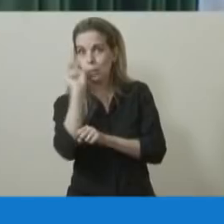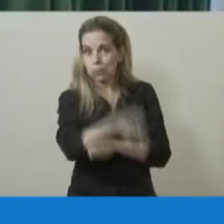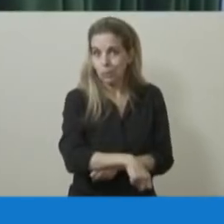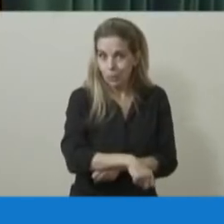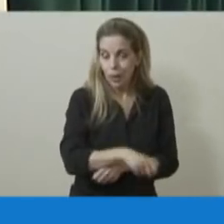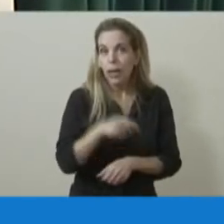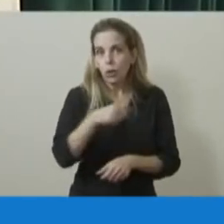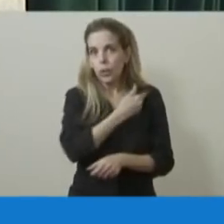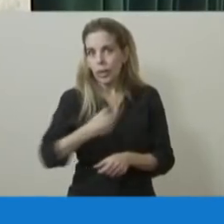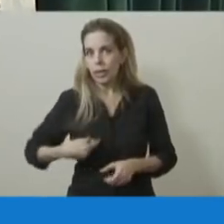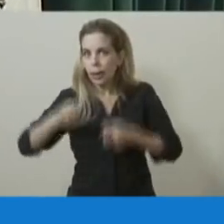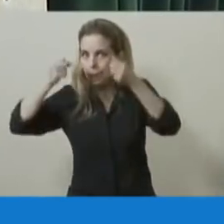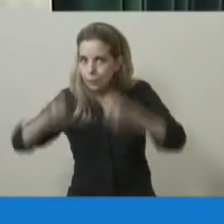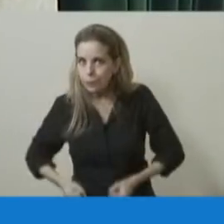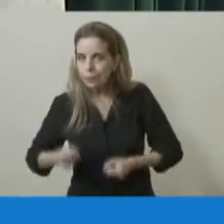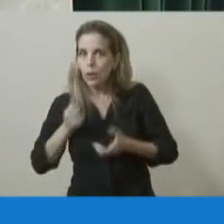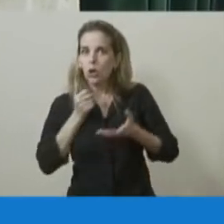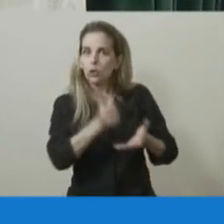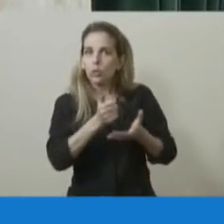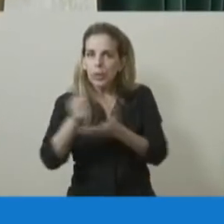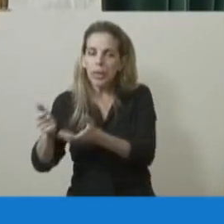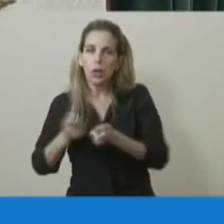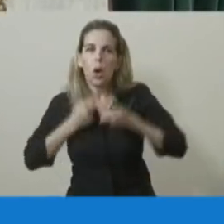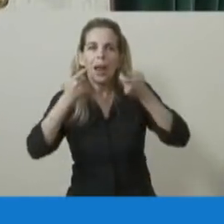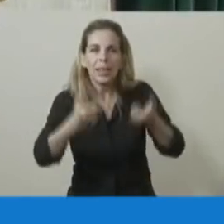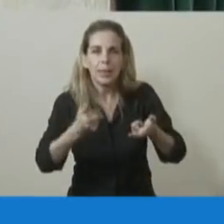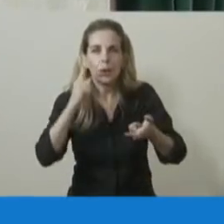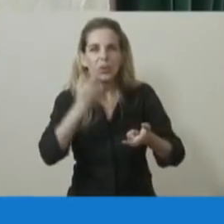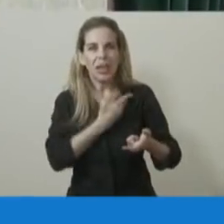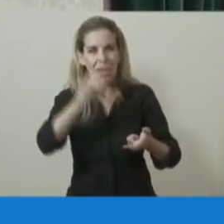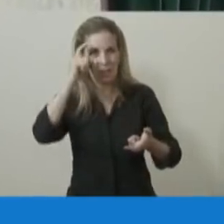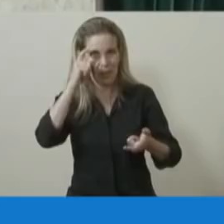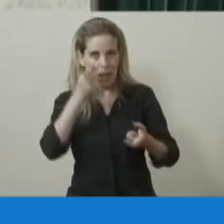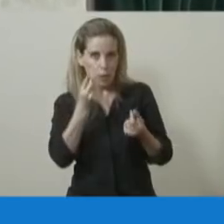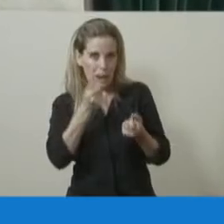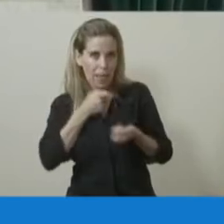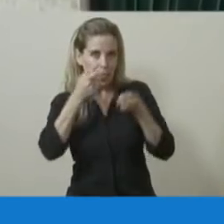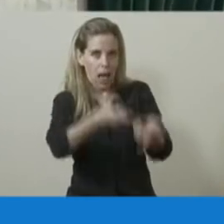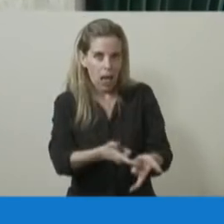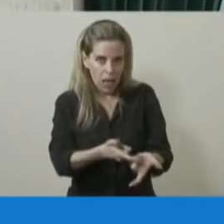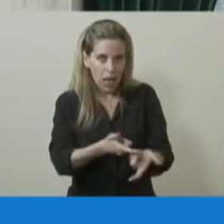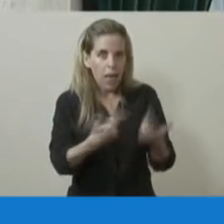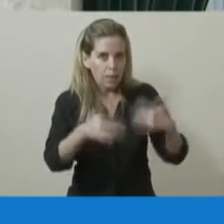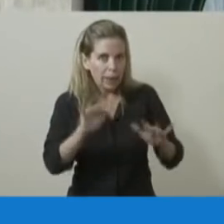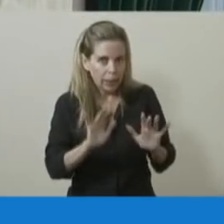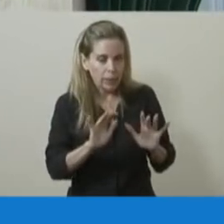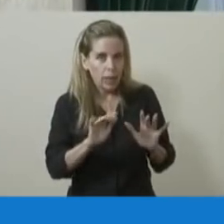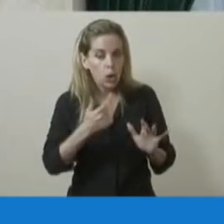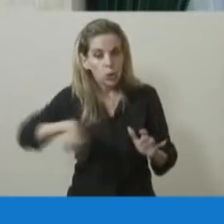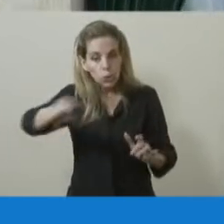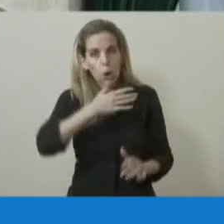en su auxilio. Lo hicimos con el ingreso familiar de emergencia. Y estamos muy contentos de haberlos